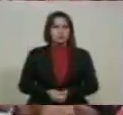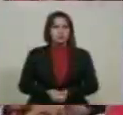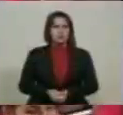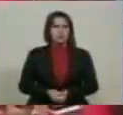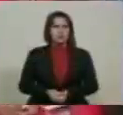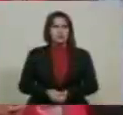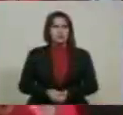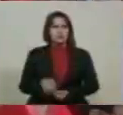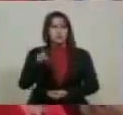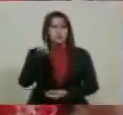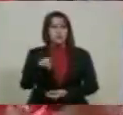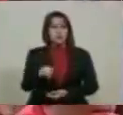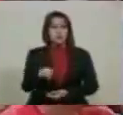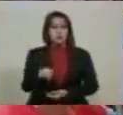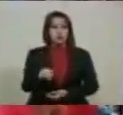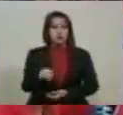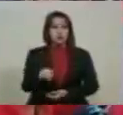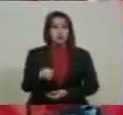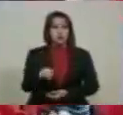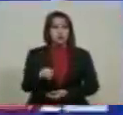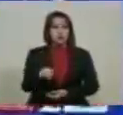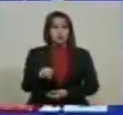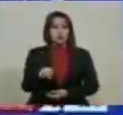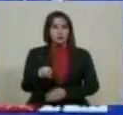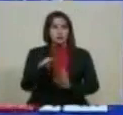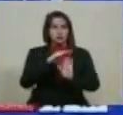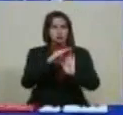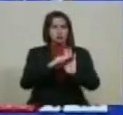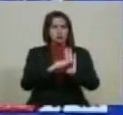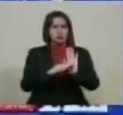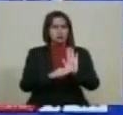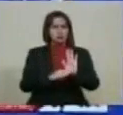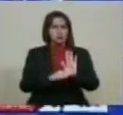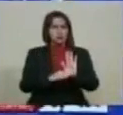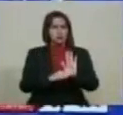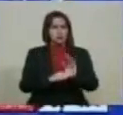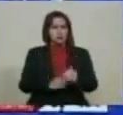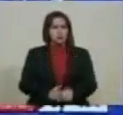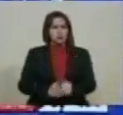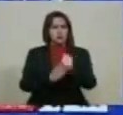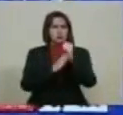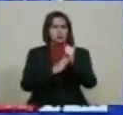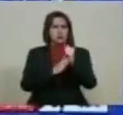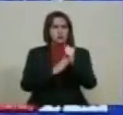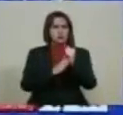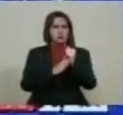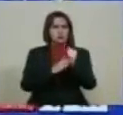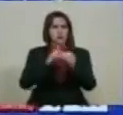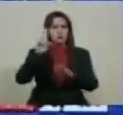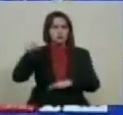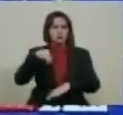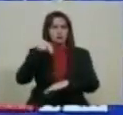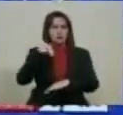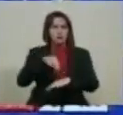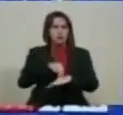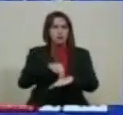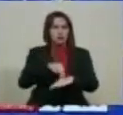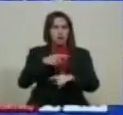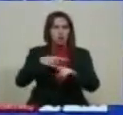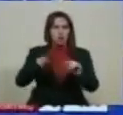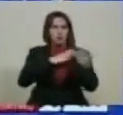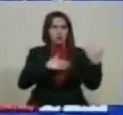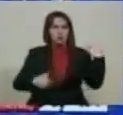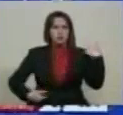Igualmente, por estatuto, son miembros de la Dirección Nacional los siguientes compañeros